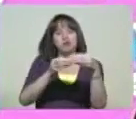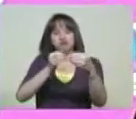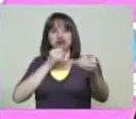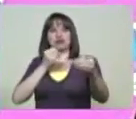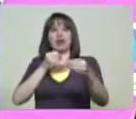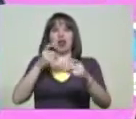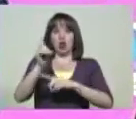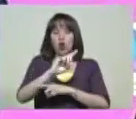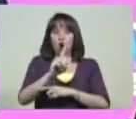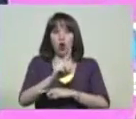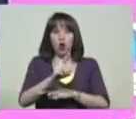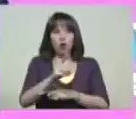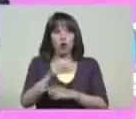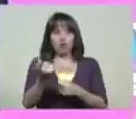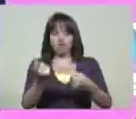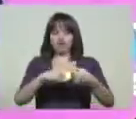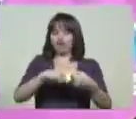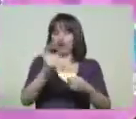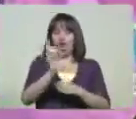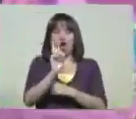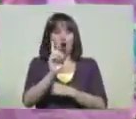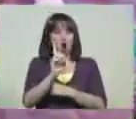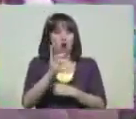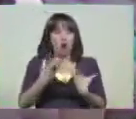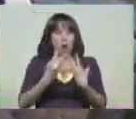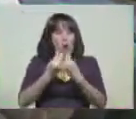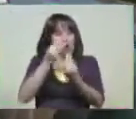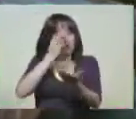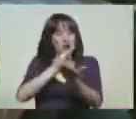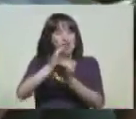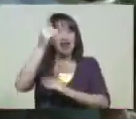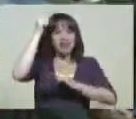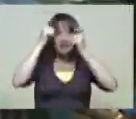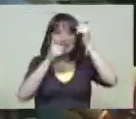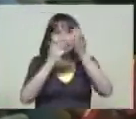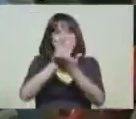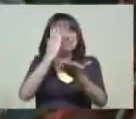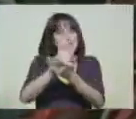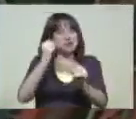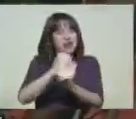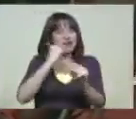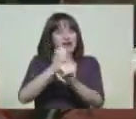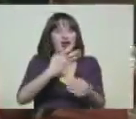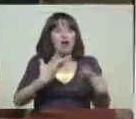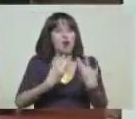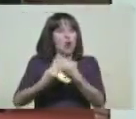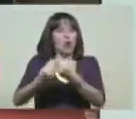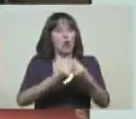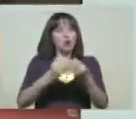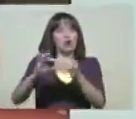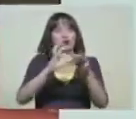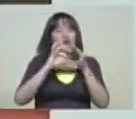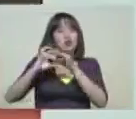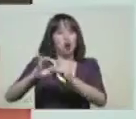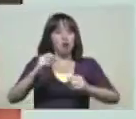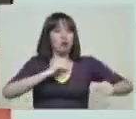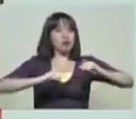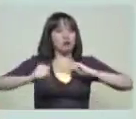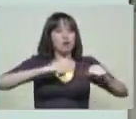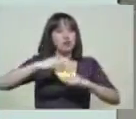nunca se sumen a ningún grupo fraccional trabajé por la unión del movimiento bolivariano